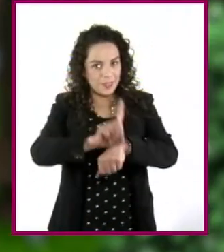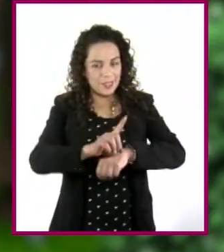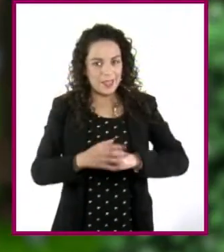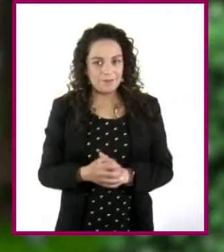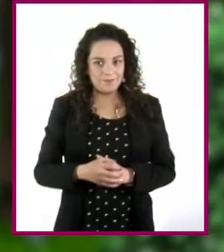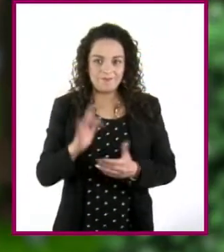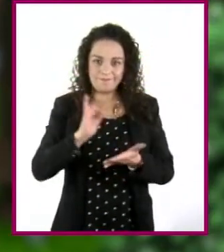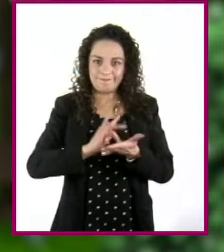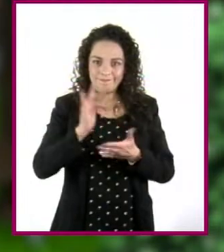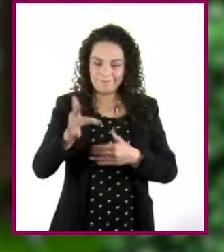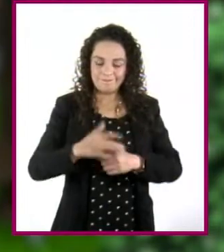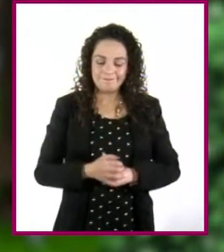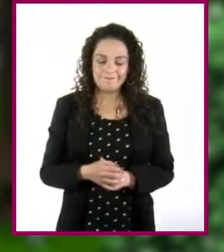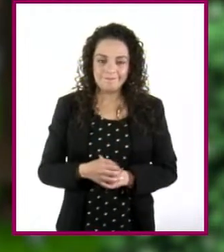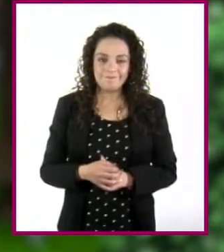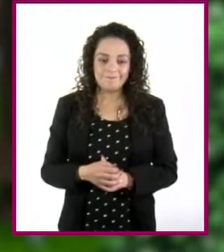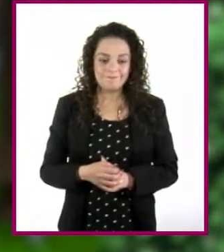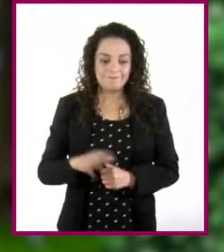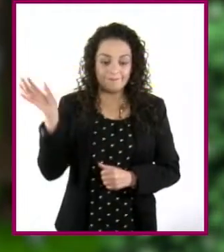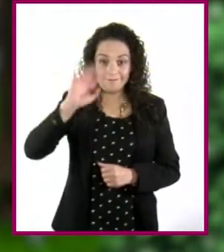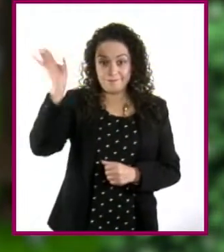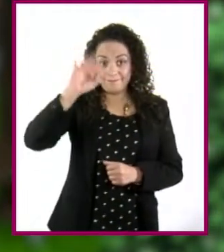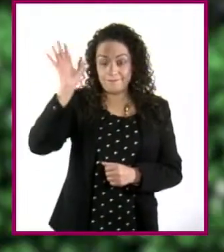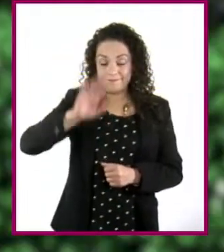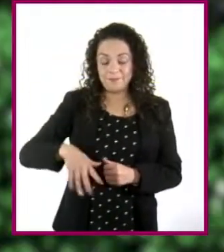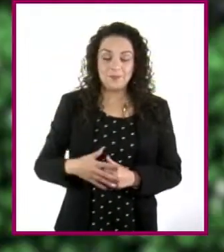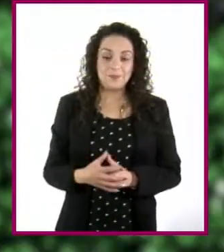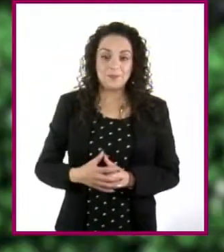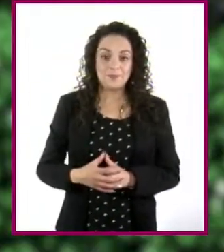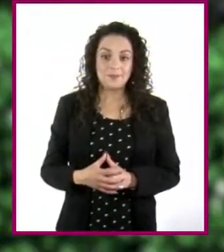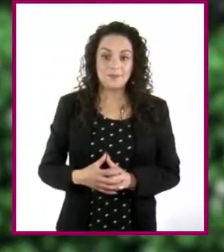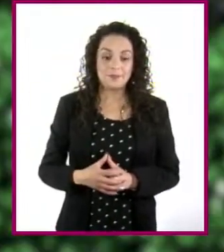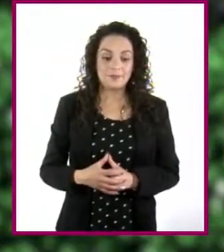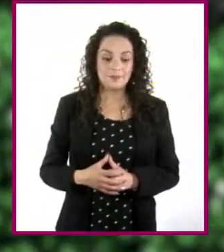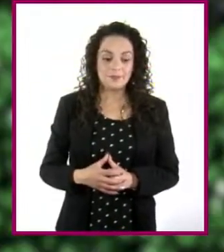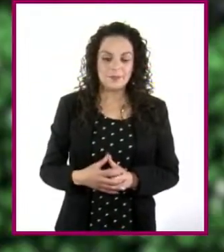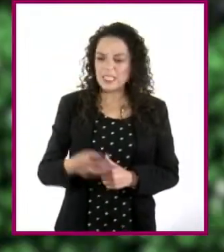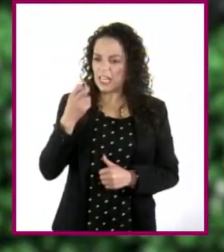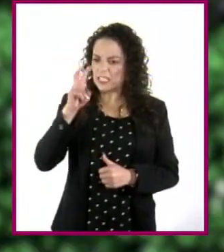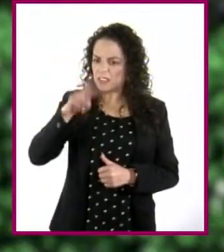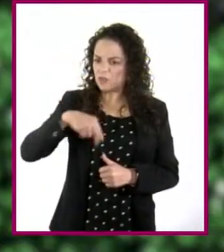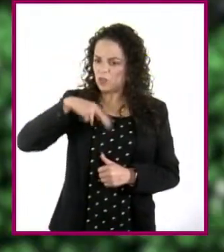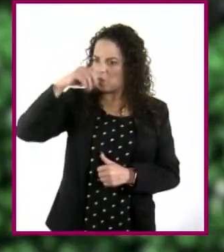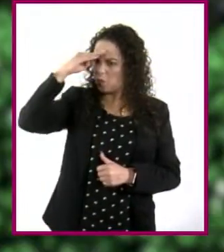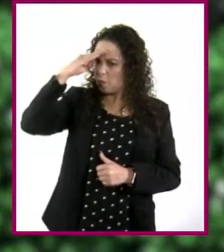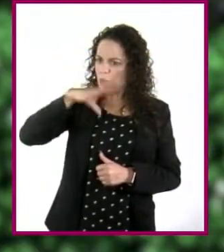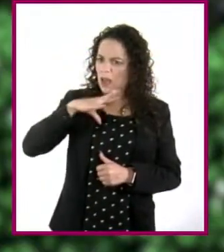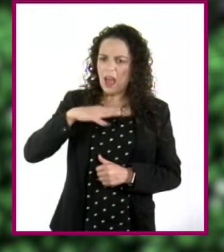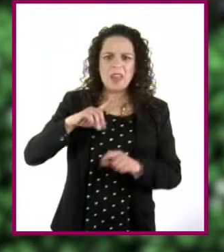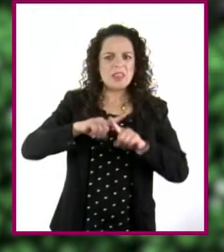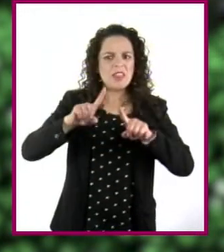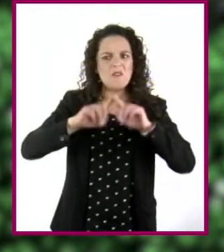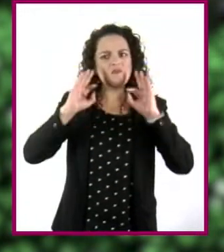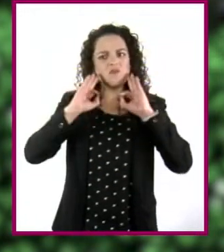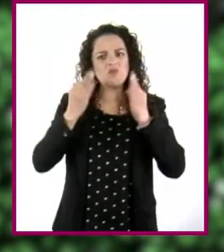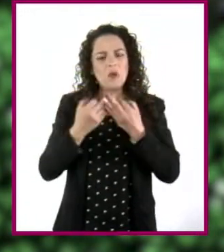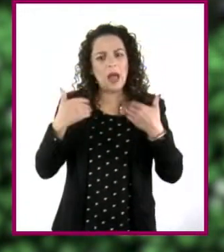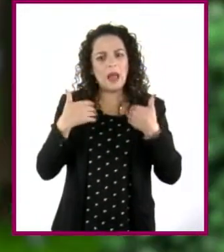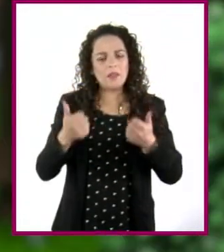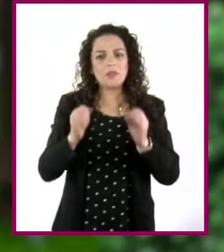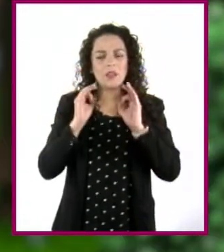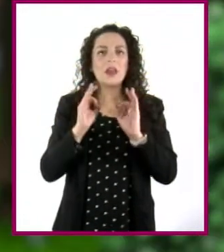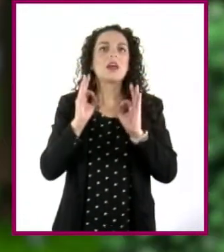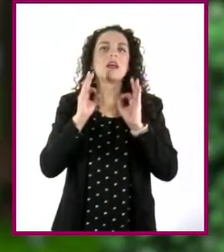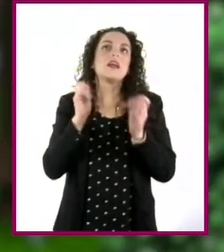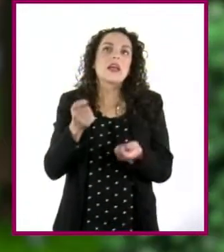Gracias, igualmente. Hasta luego. Nunca había pensado que pudiera haber tantas maneras de entender el modo en que